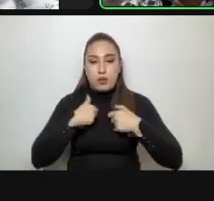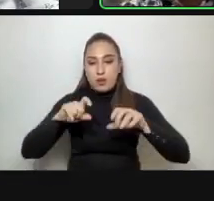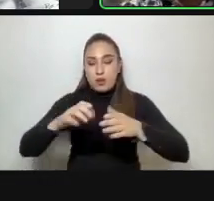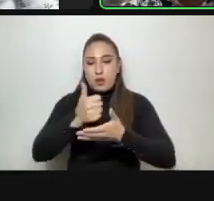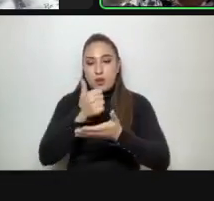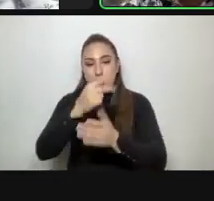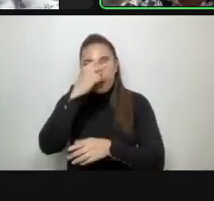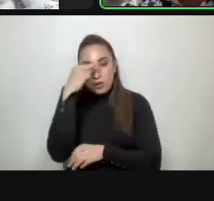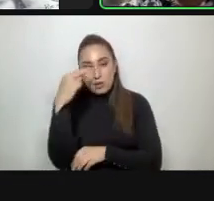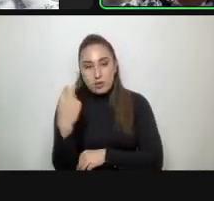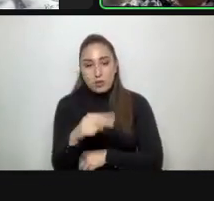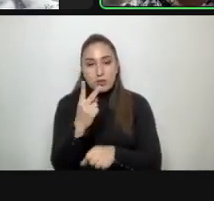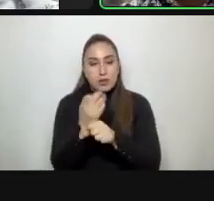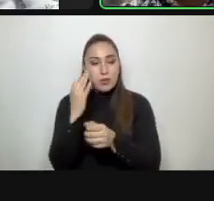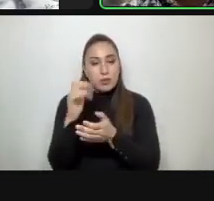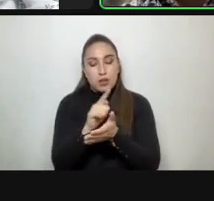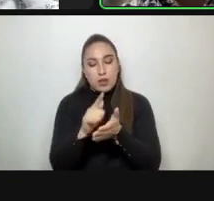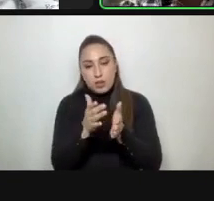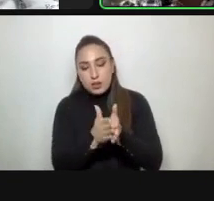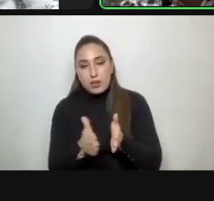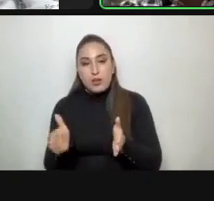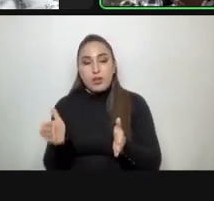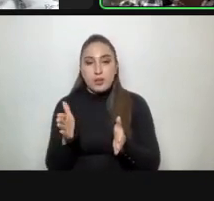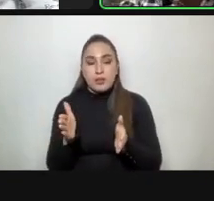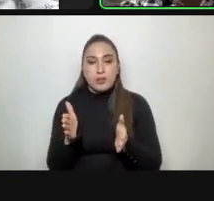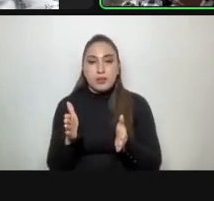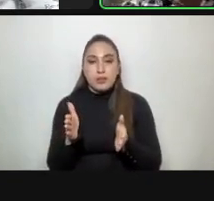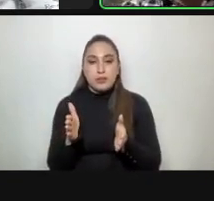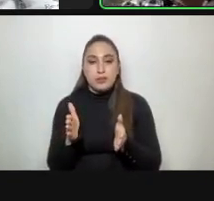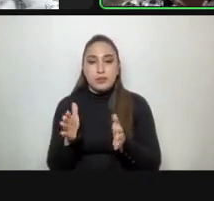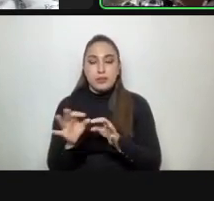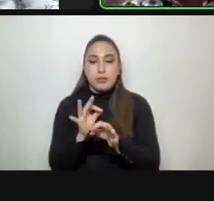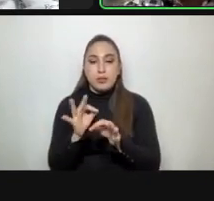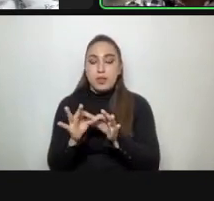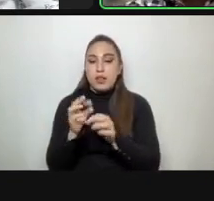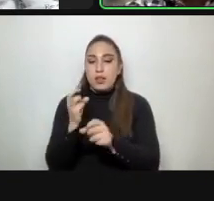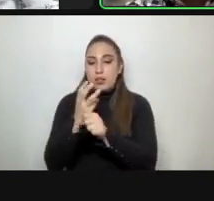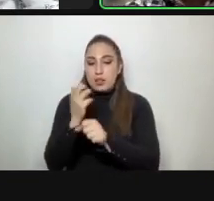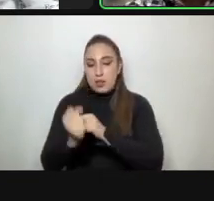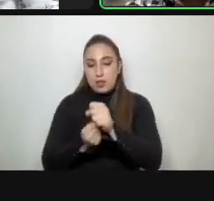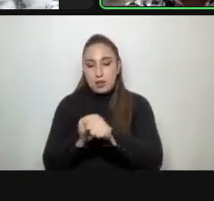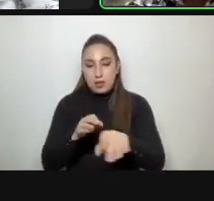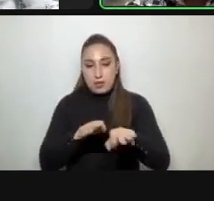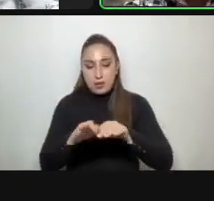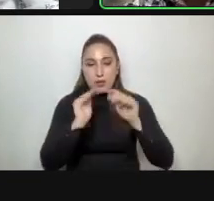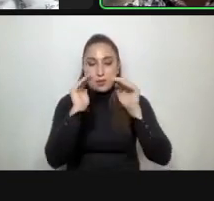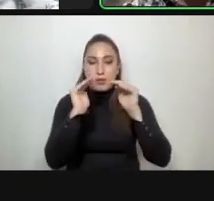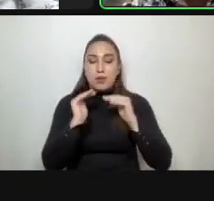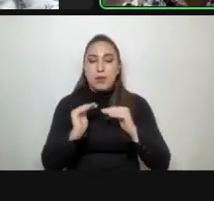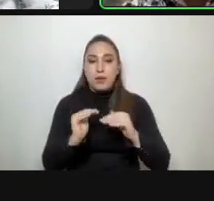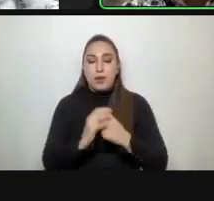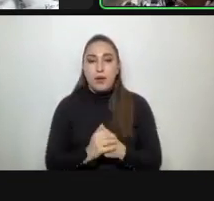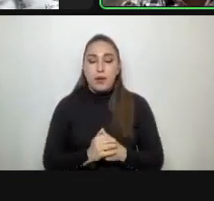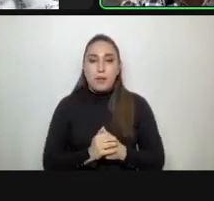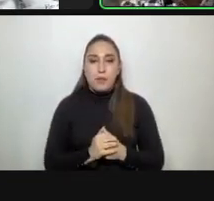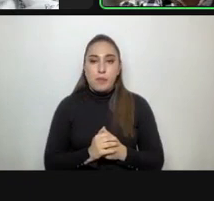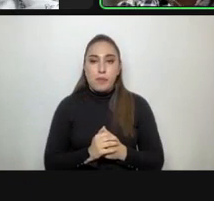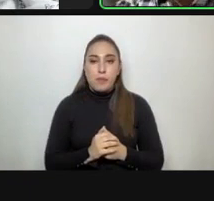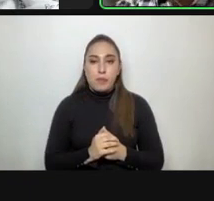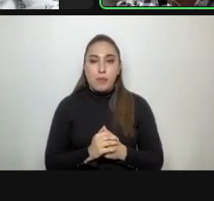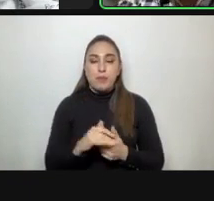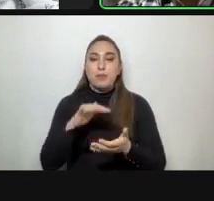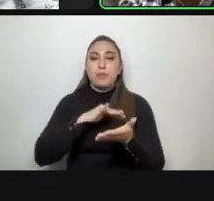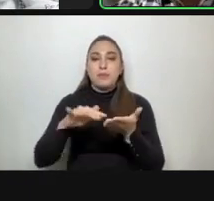Ciudad de México, segunda legislatura, correspondiente al tercer año de ejercicio. 5.